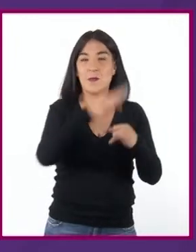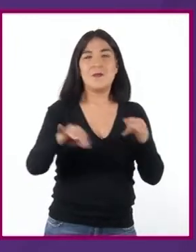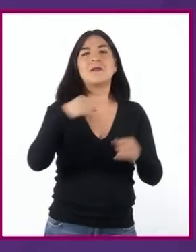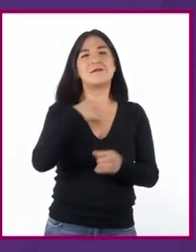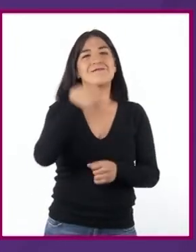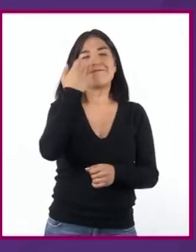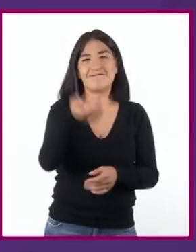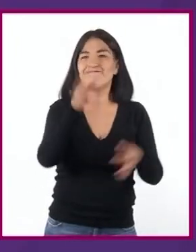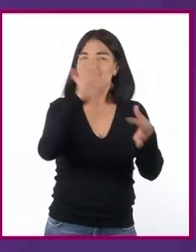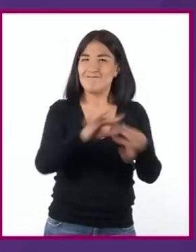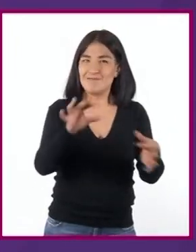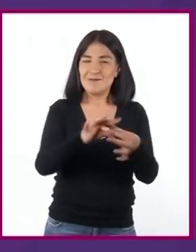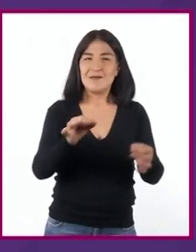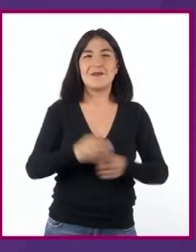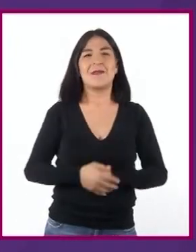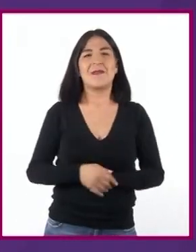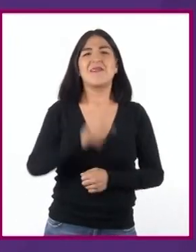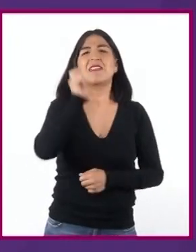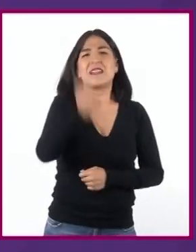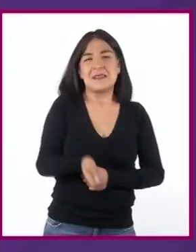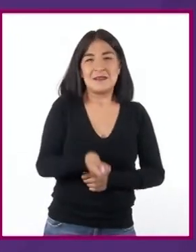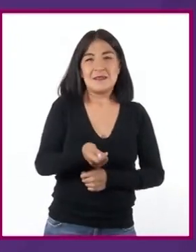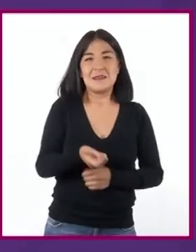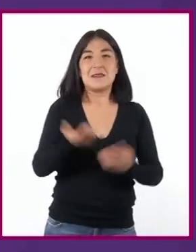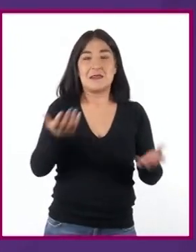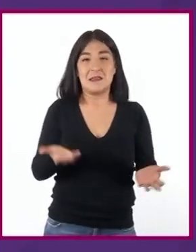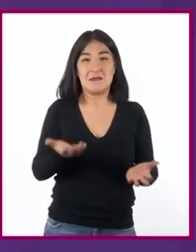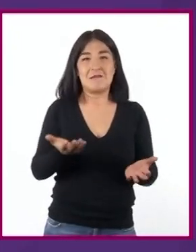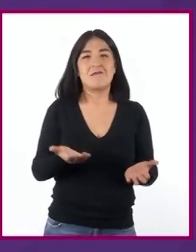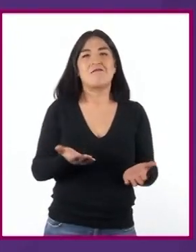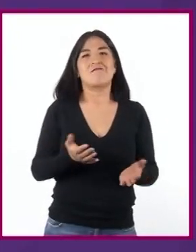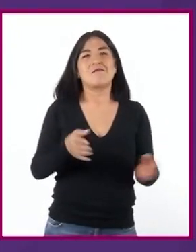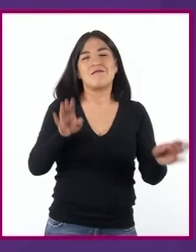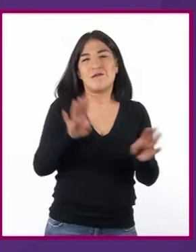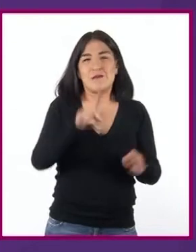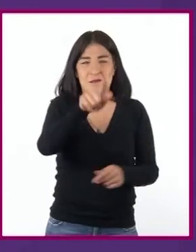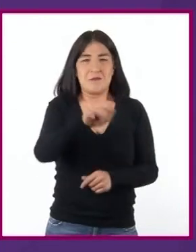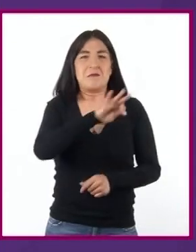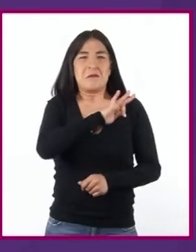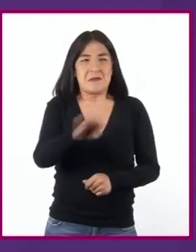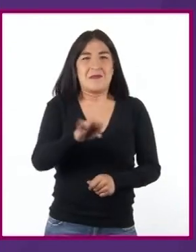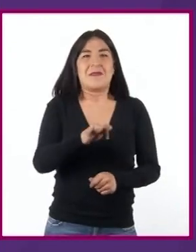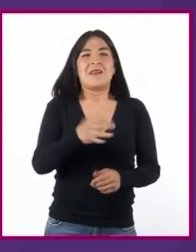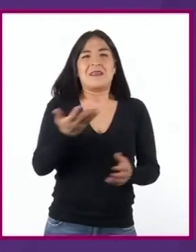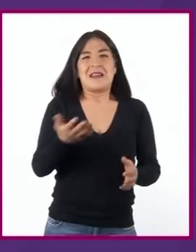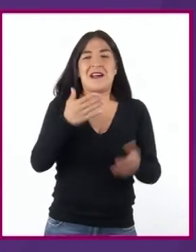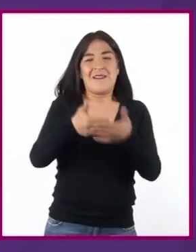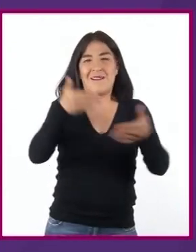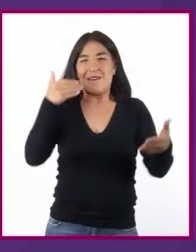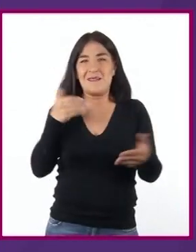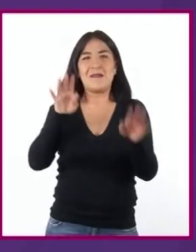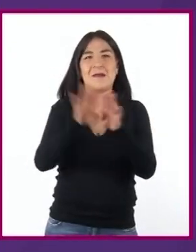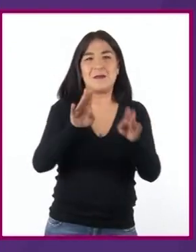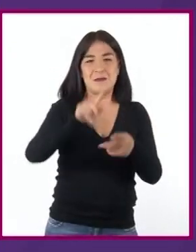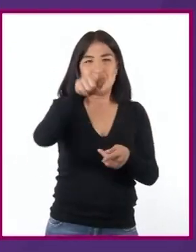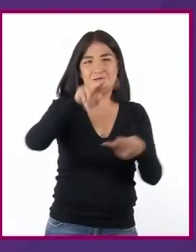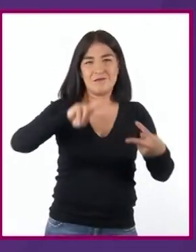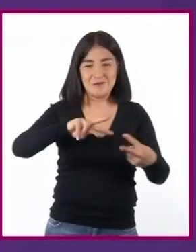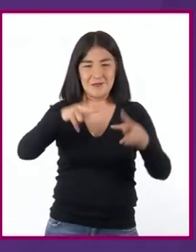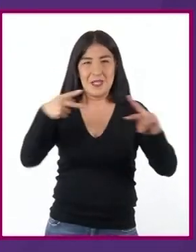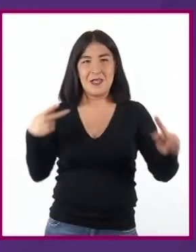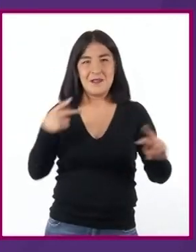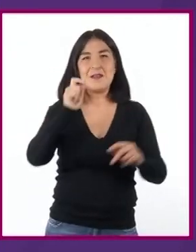quisiera comentarles es que, si bien es cierto que puedes tener alguna predisposición genética